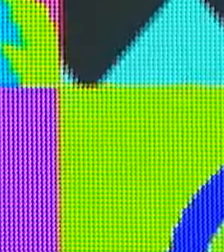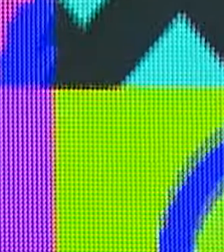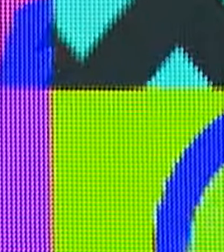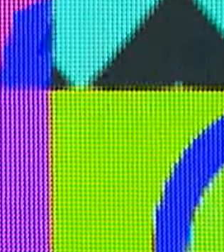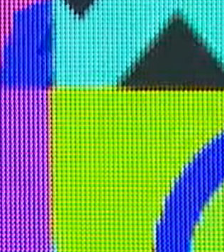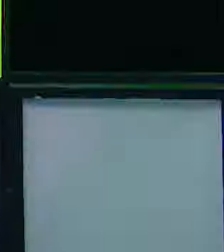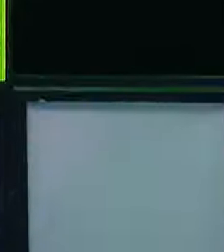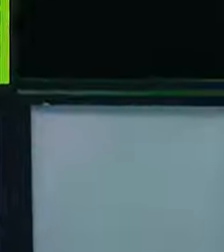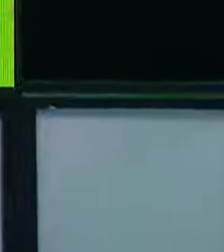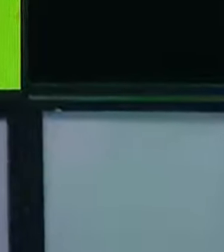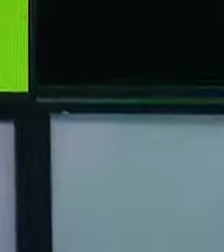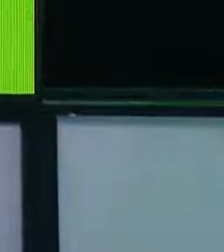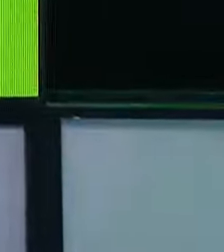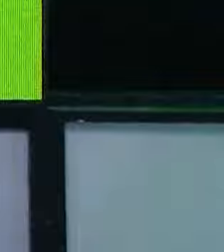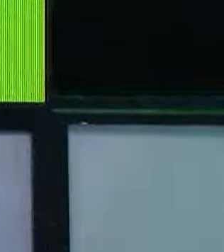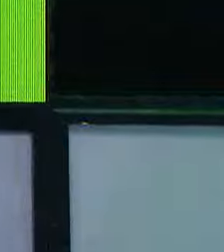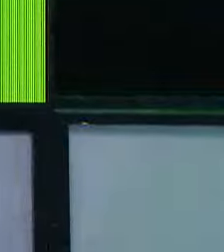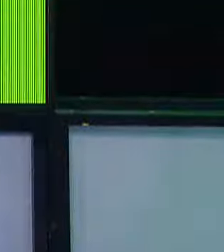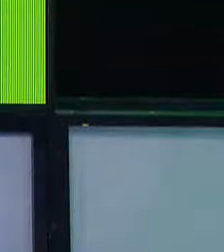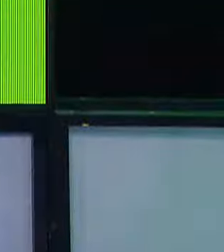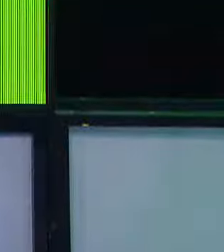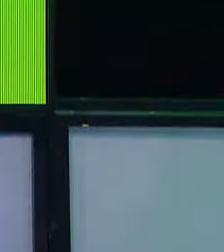están del otro lado, que te esperaron todos los días,